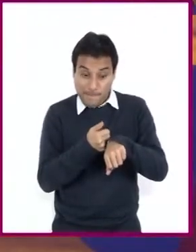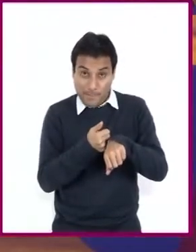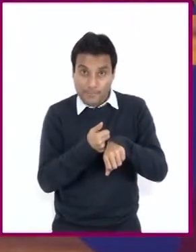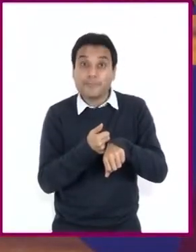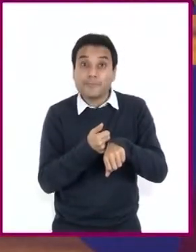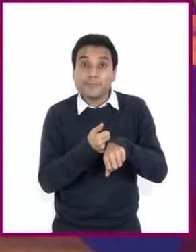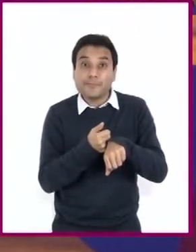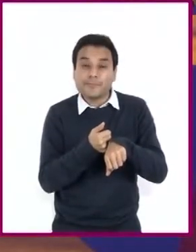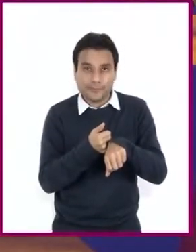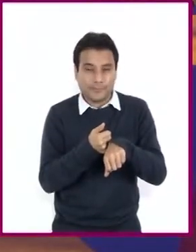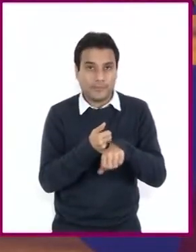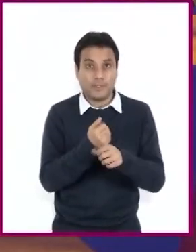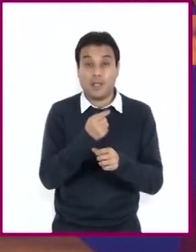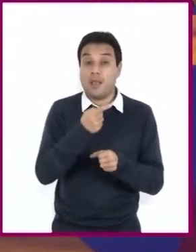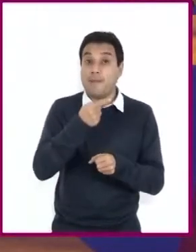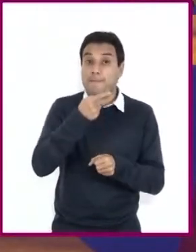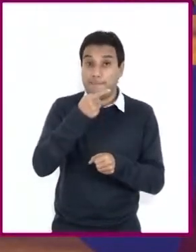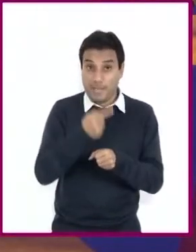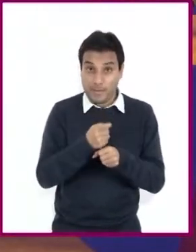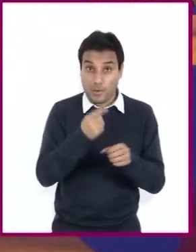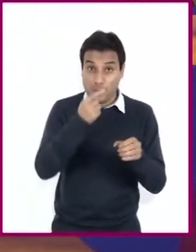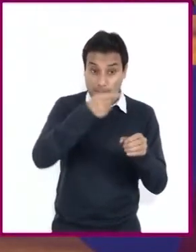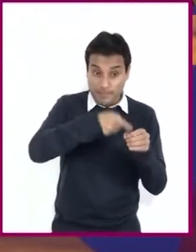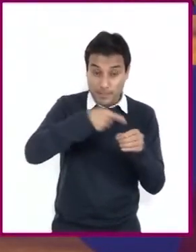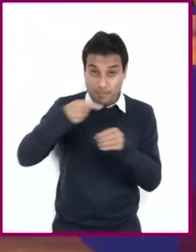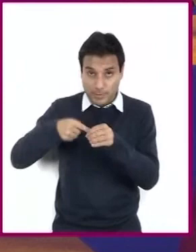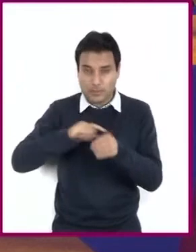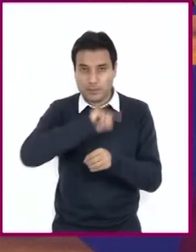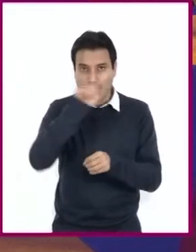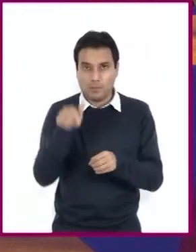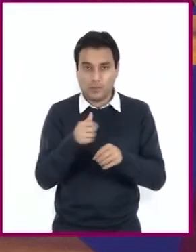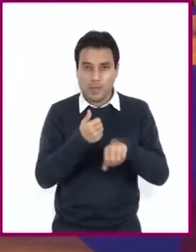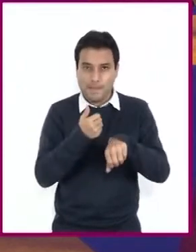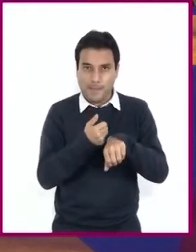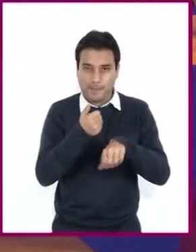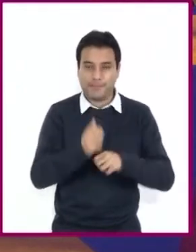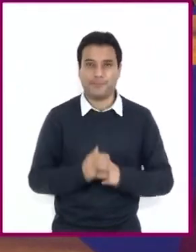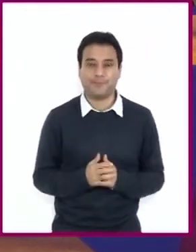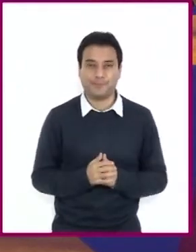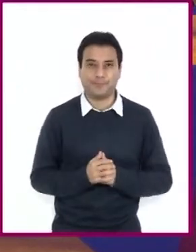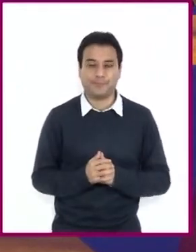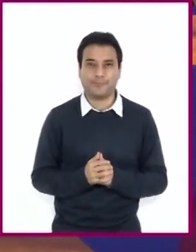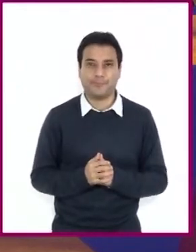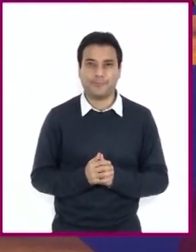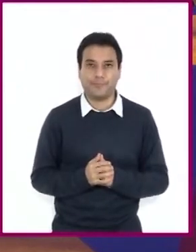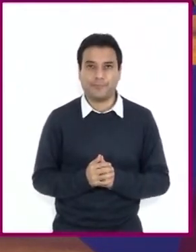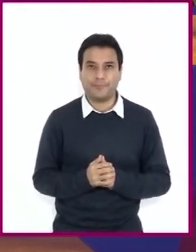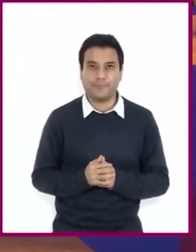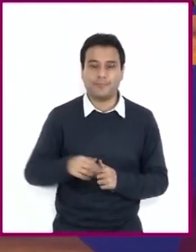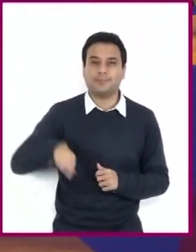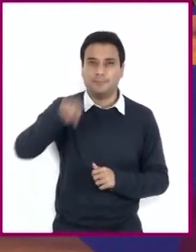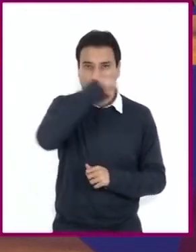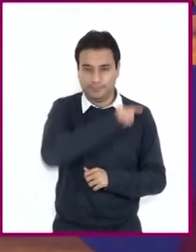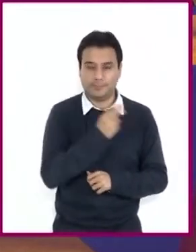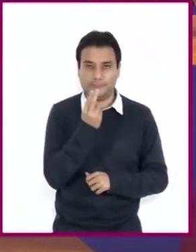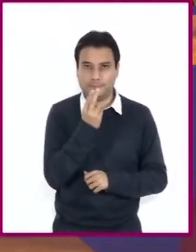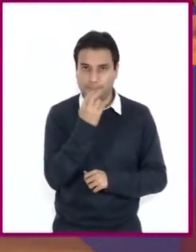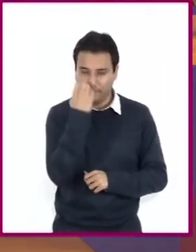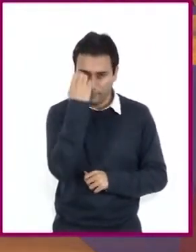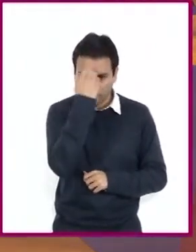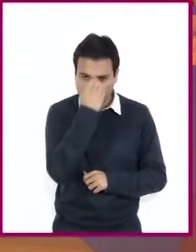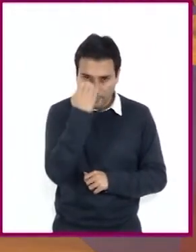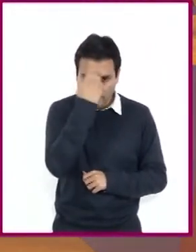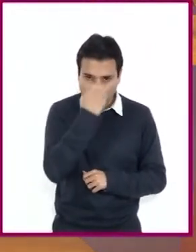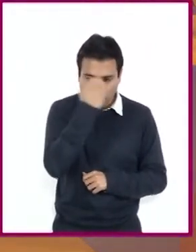inmediatamente después de colocar ambos gises dentro del agua, por lo que deben hacer sus observaciones anotando